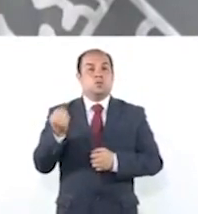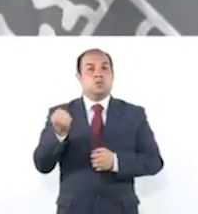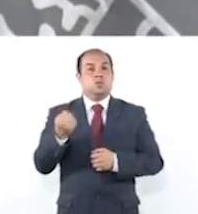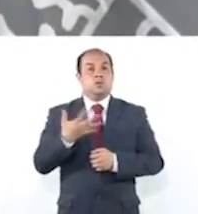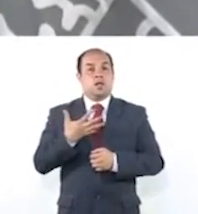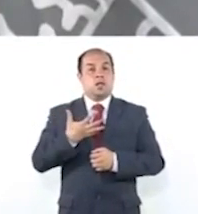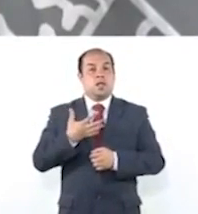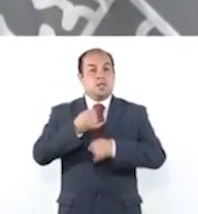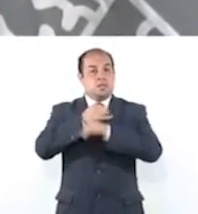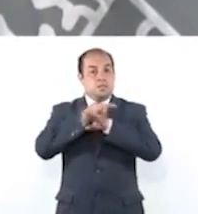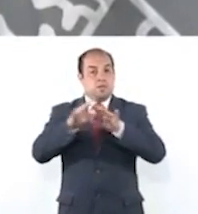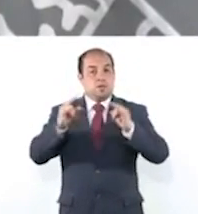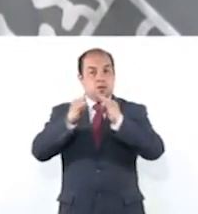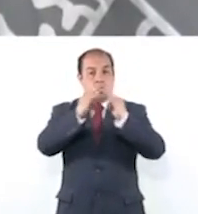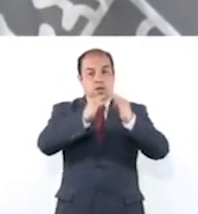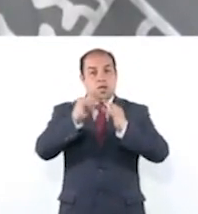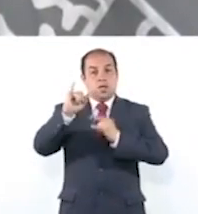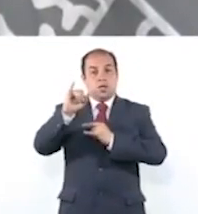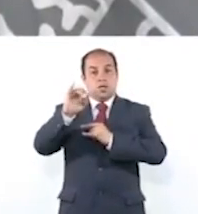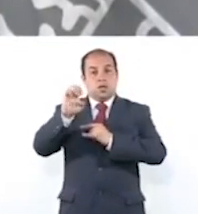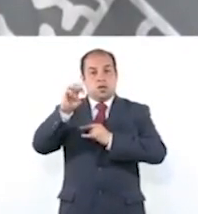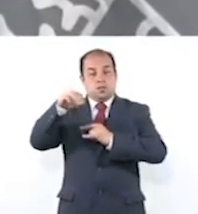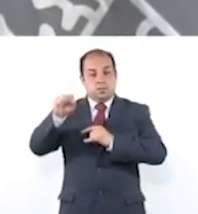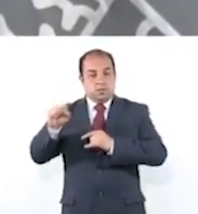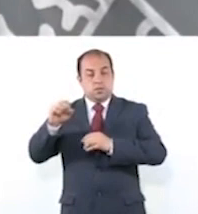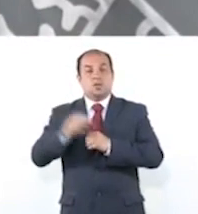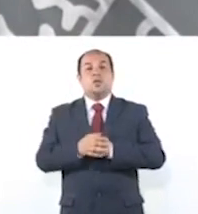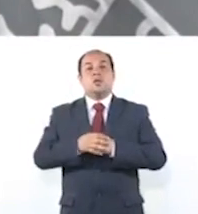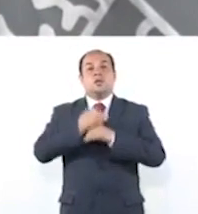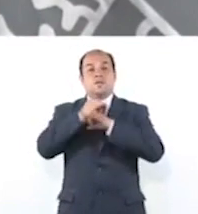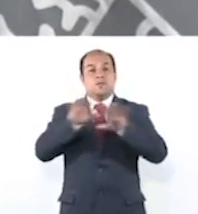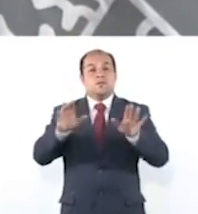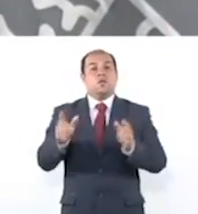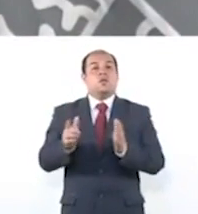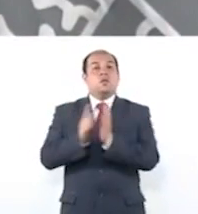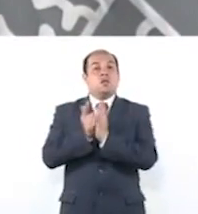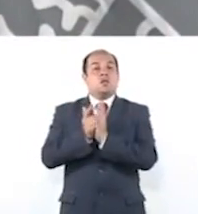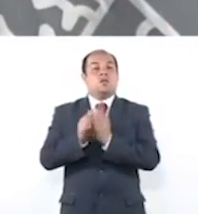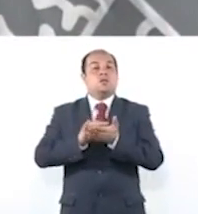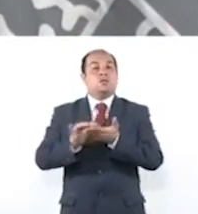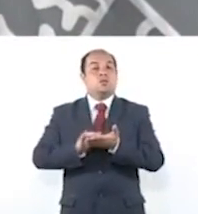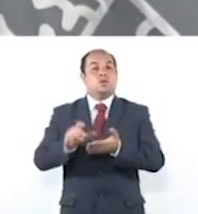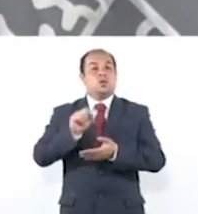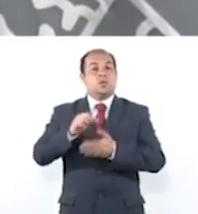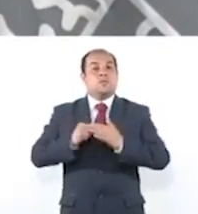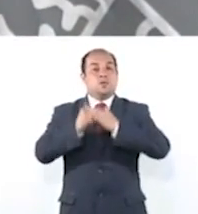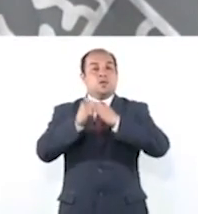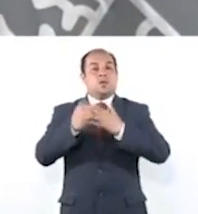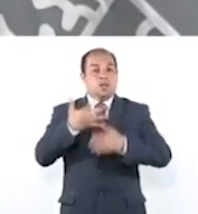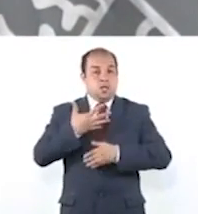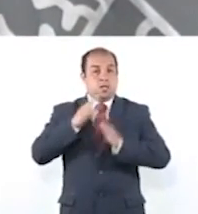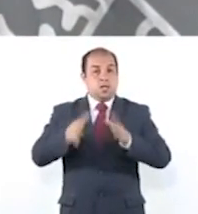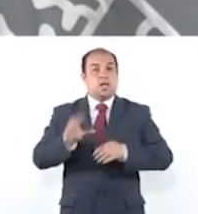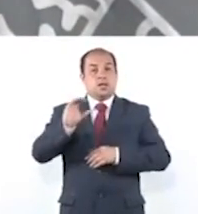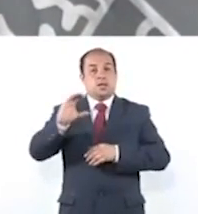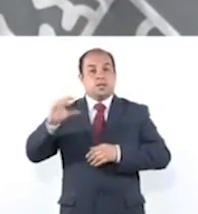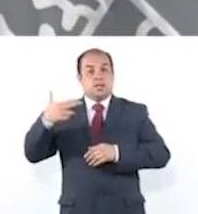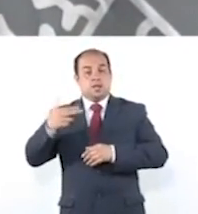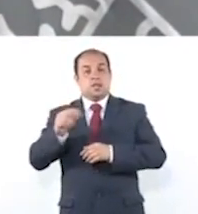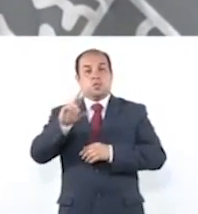campaña de fomento a la lectura en el IEMS y fortalecemos las existentes ya en CCHs vocacionales y